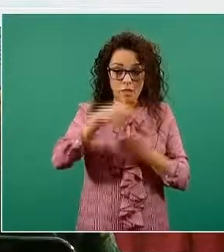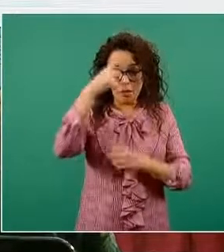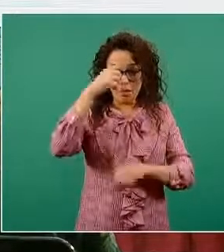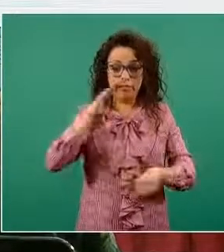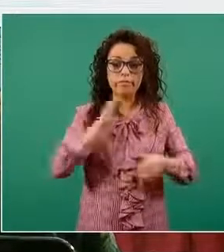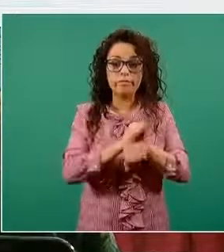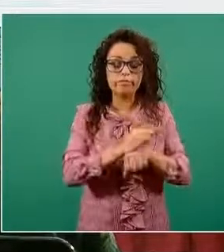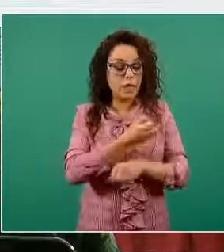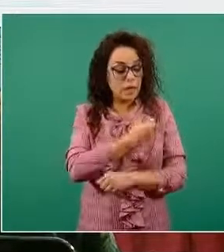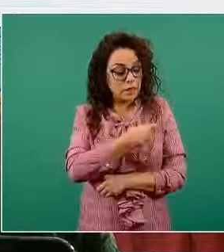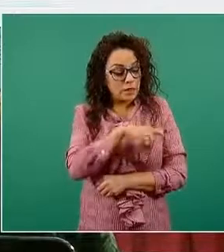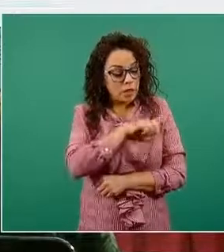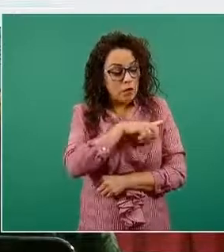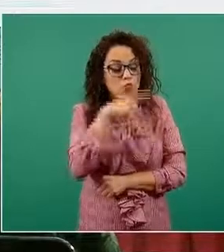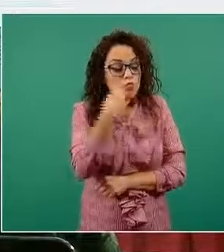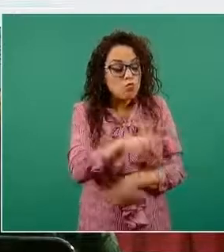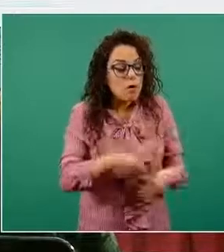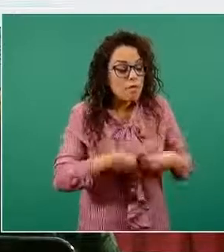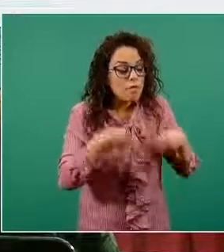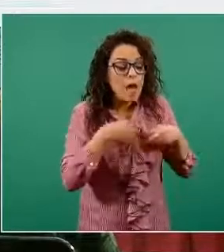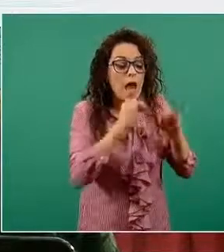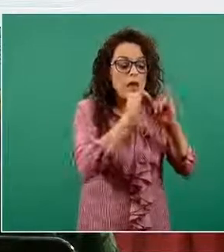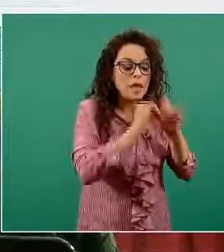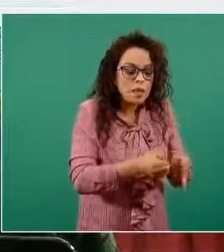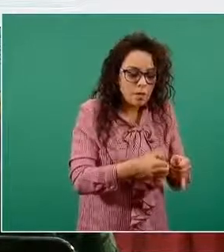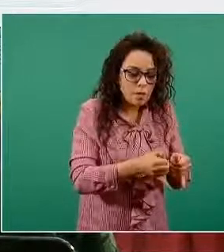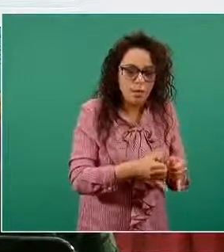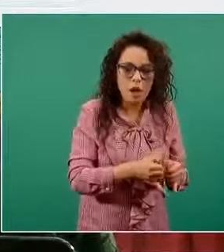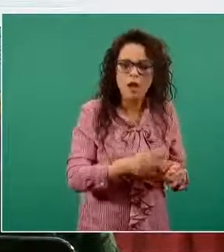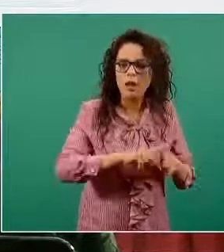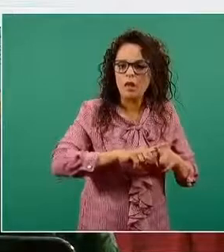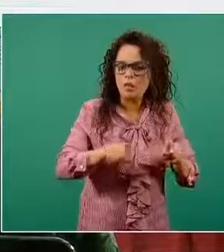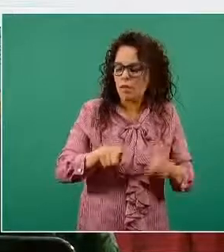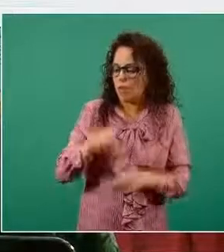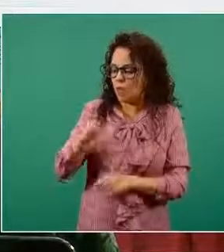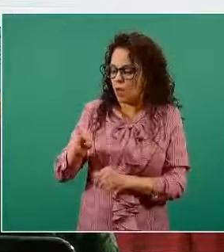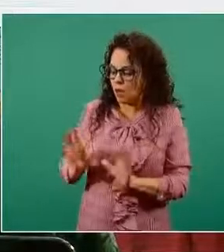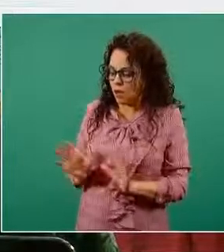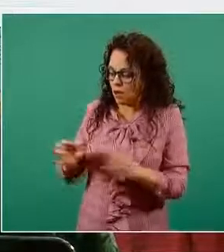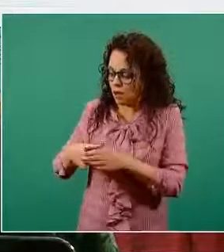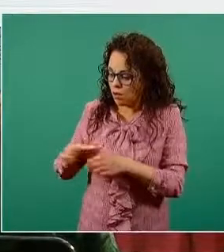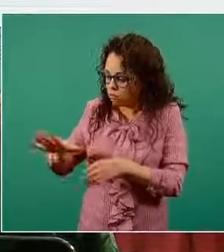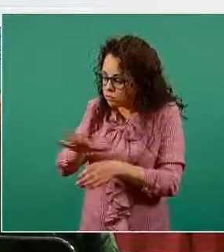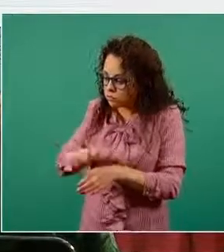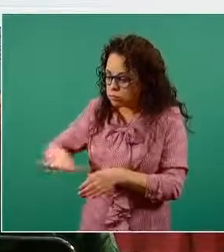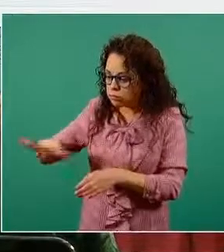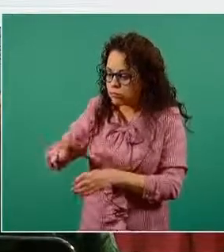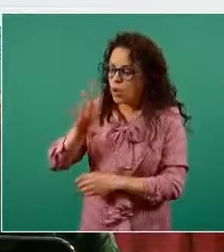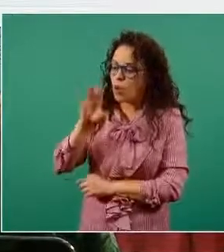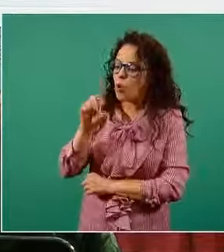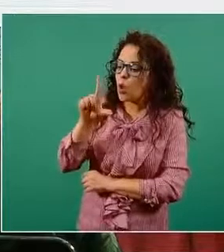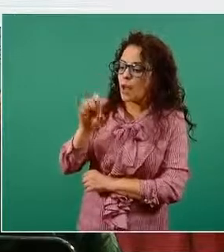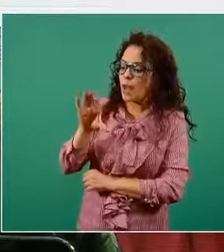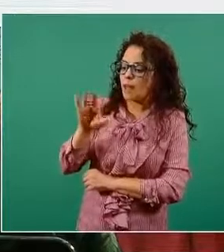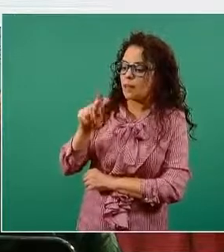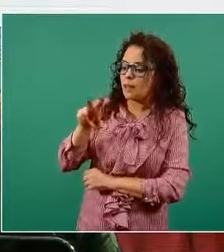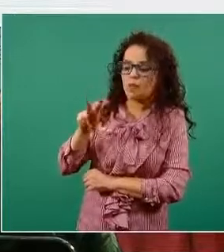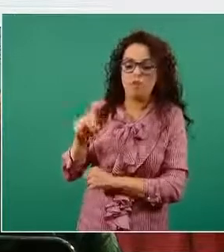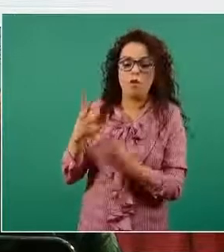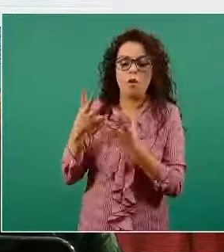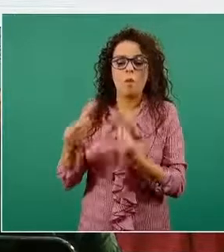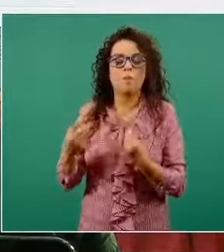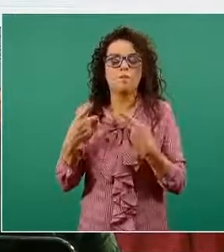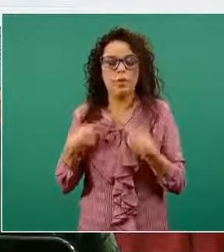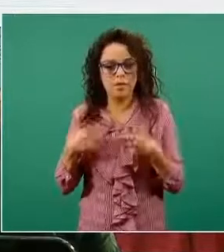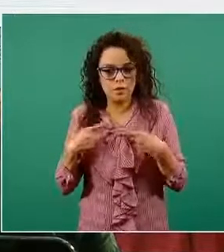como un elemento individual comparado con un elemento colectivo. Y de esa manera queda, desde el